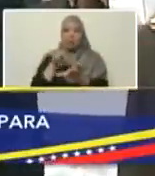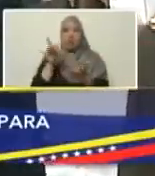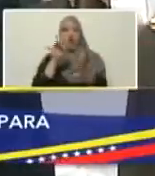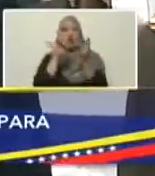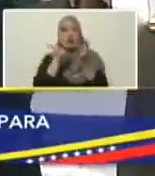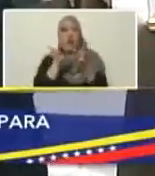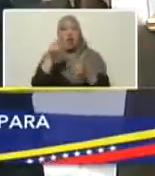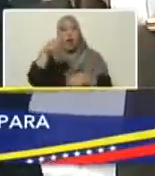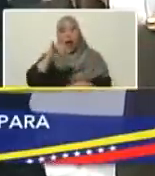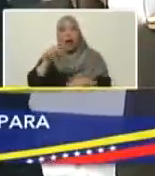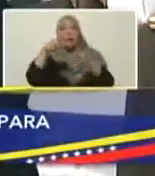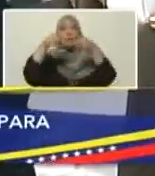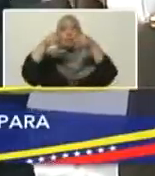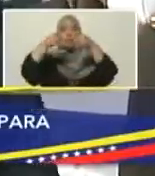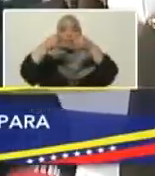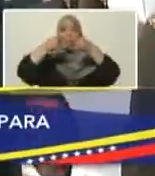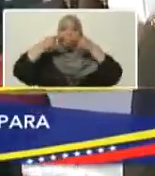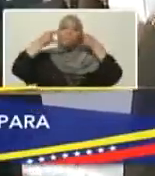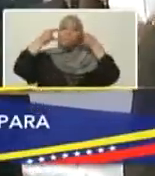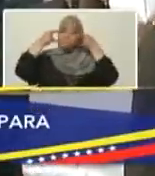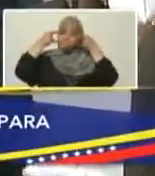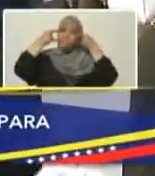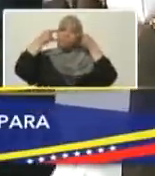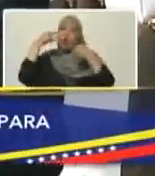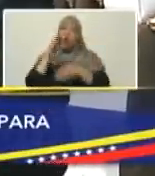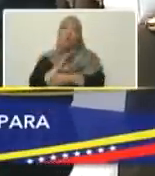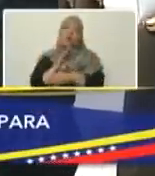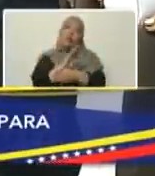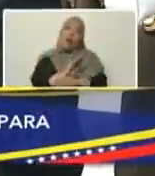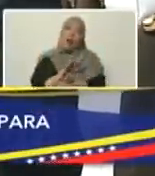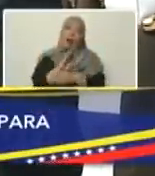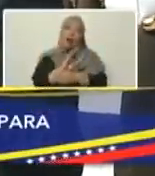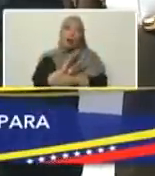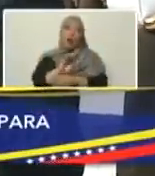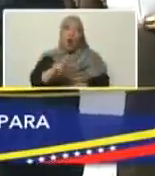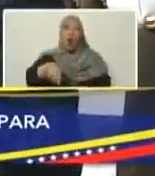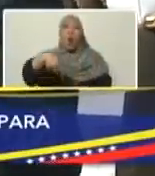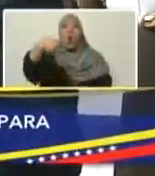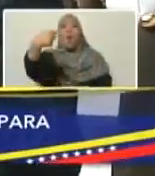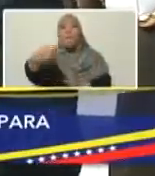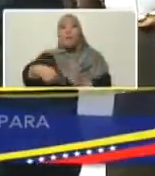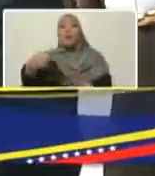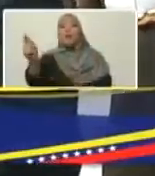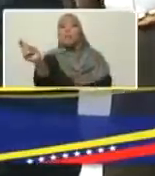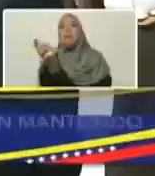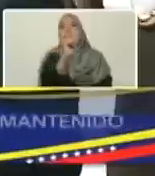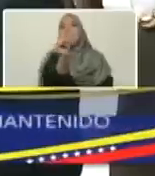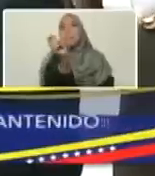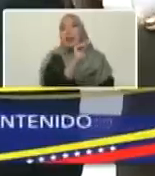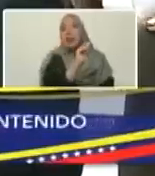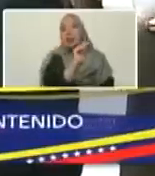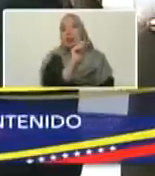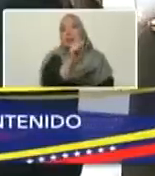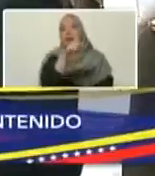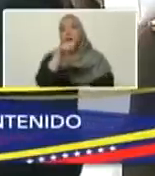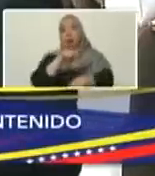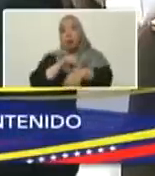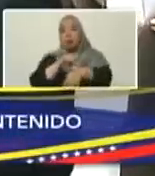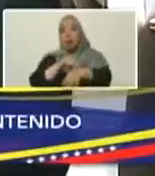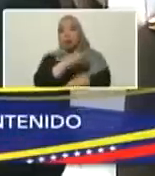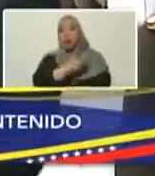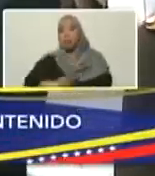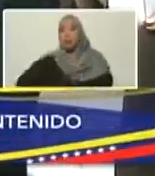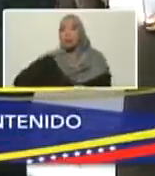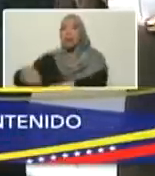todavía, sí, todavía. Ojalá en el transcurso de los próximos meses doctor Jorge Rodríguez, presidente de la Asamblea